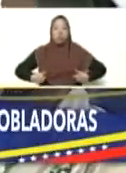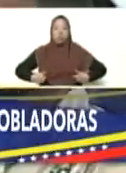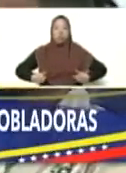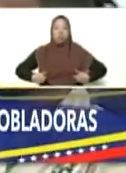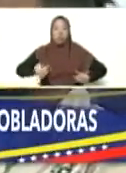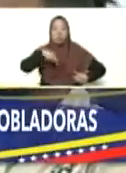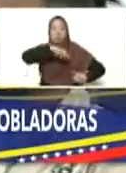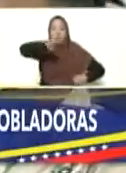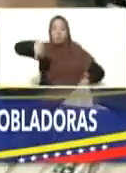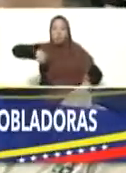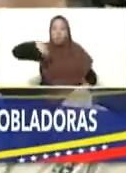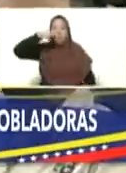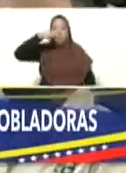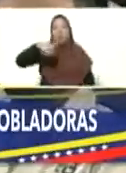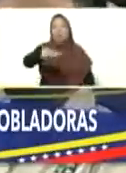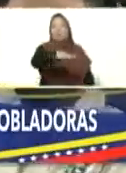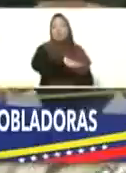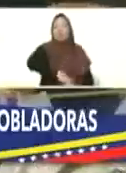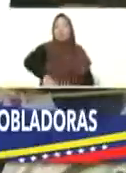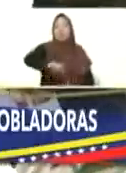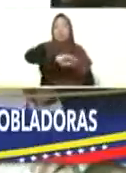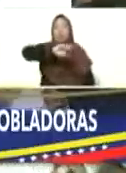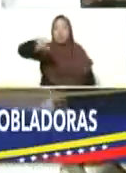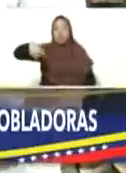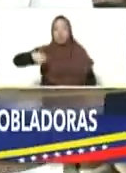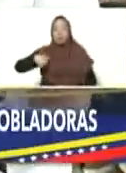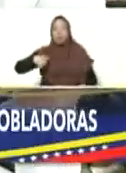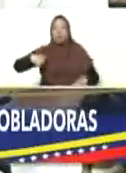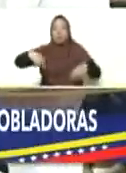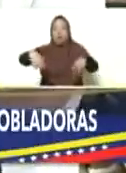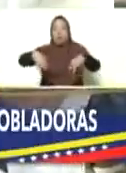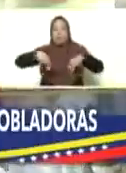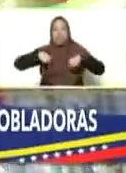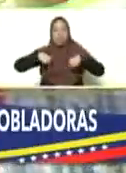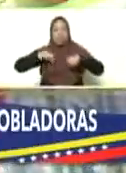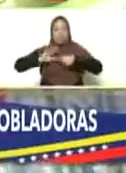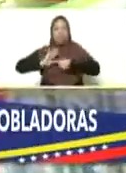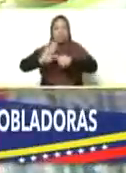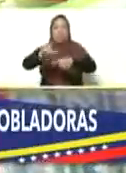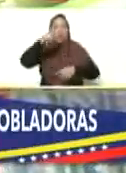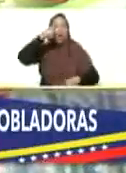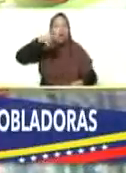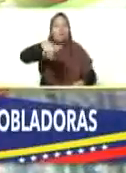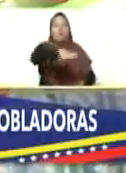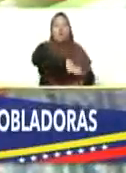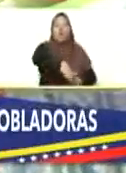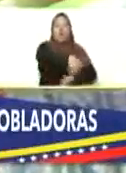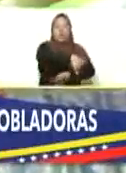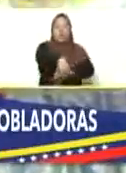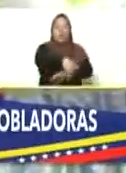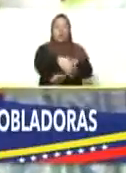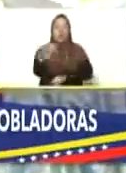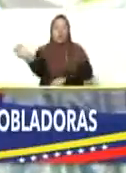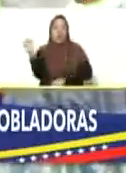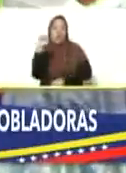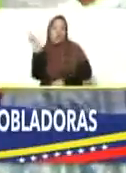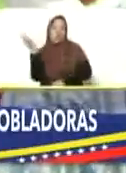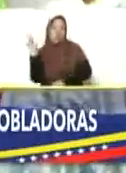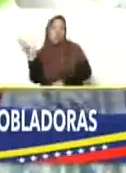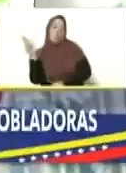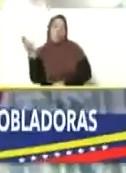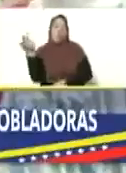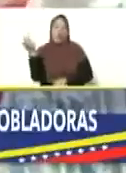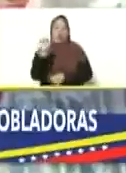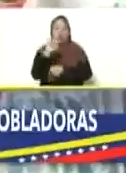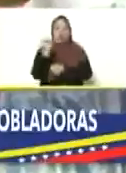con este pueblo porque nosotros somos representación del pueblo que está en la calle del pueblo que se monte en camioneta del pueblo